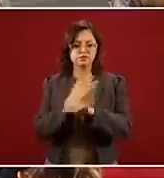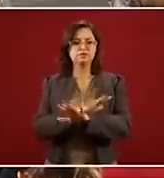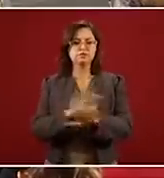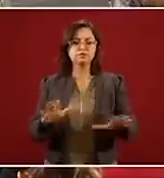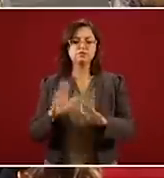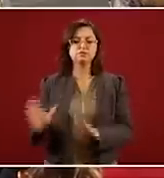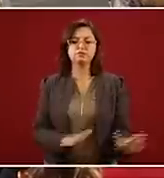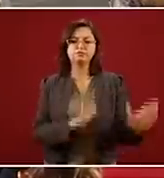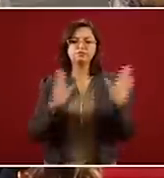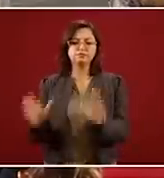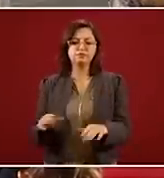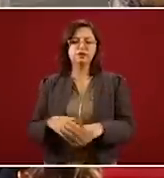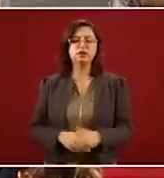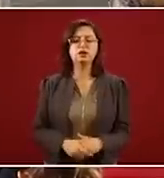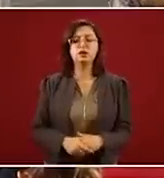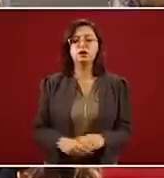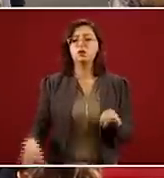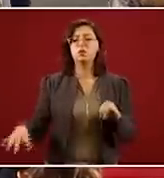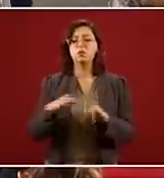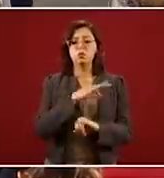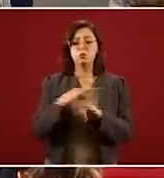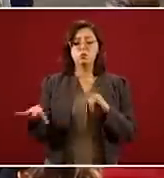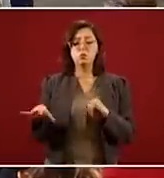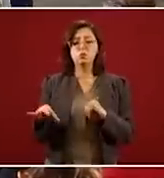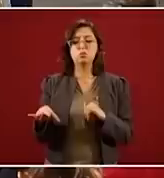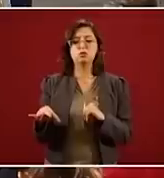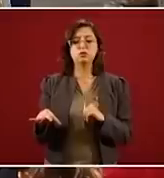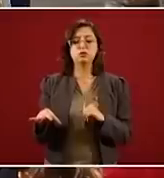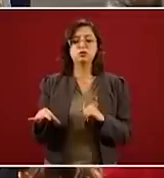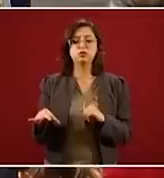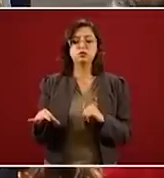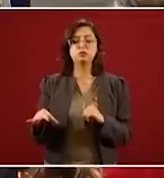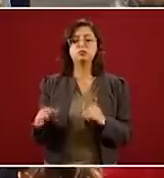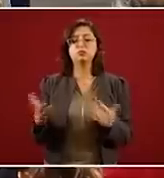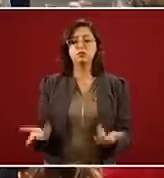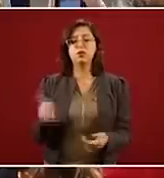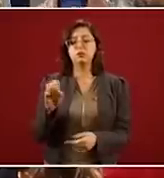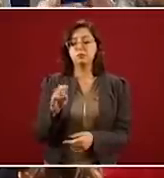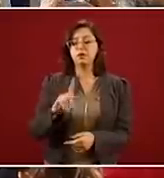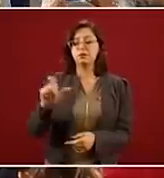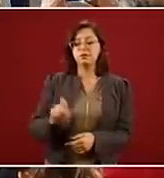favor. Y bueno, finalmente, el comportamiento de la deuda de Pemex,